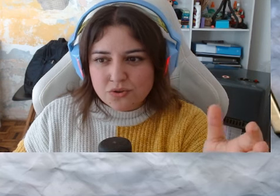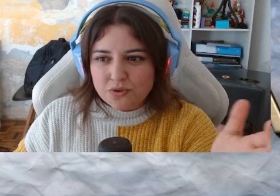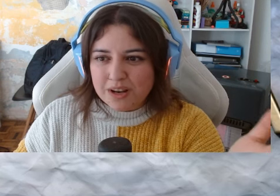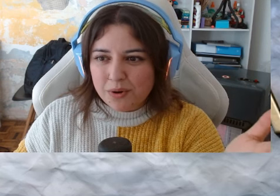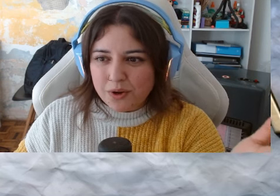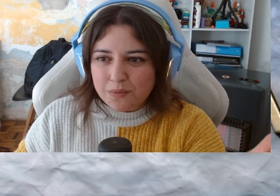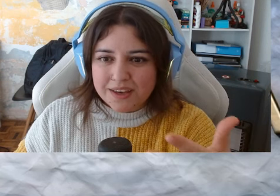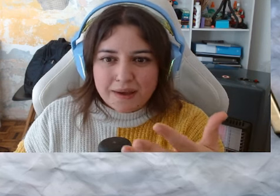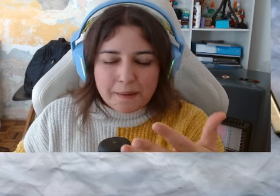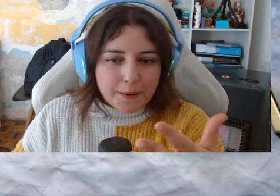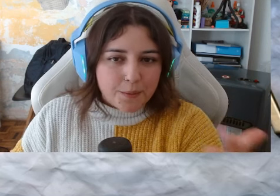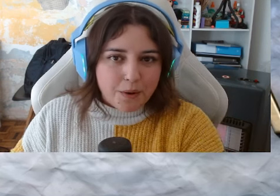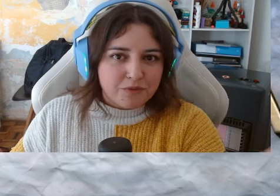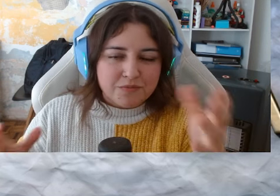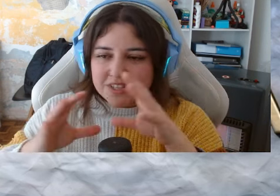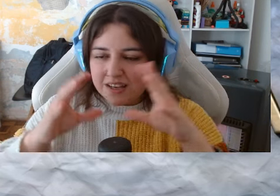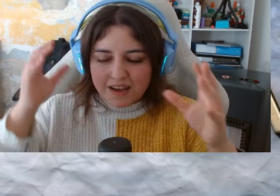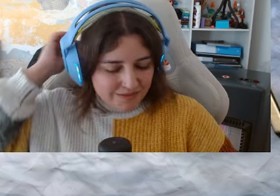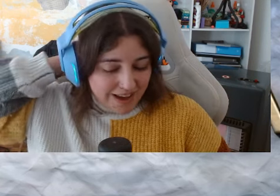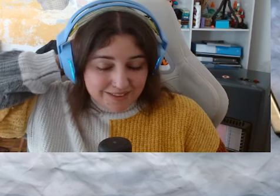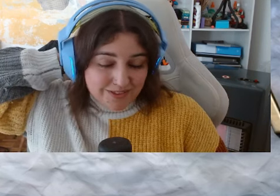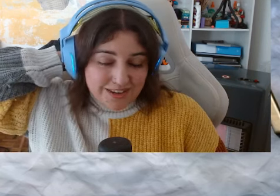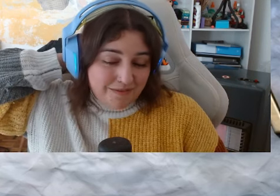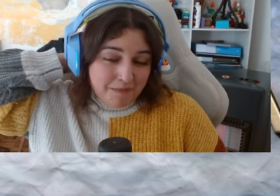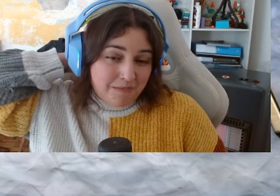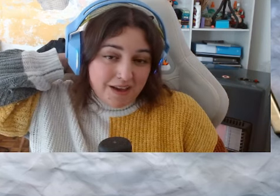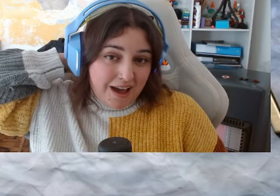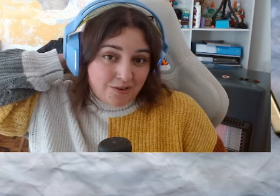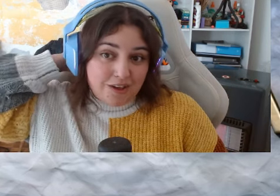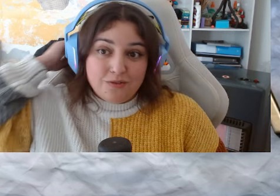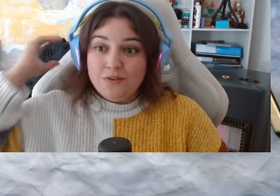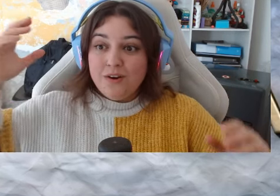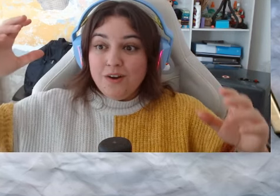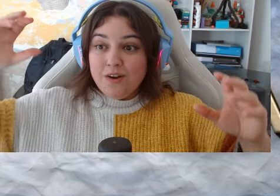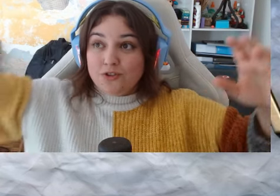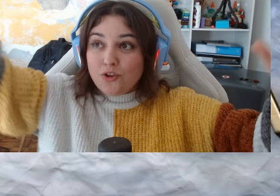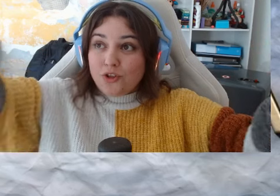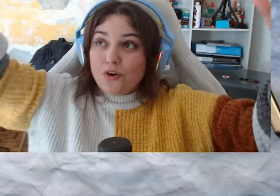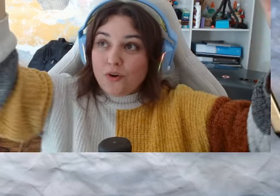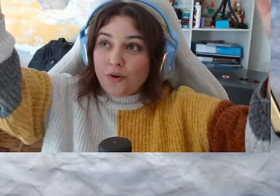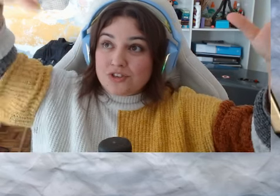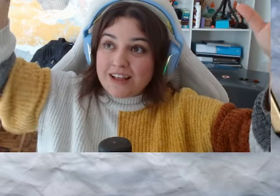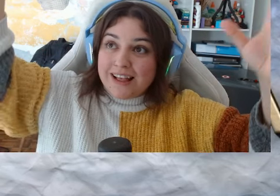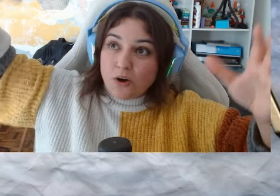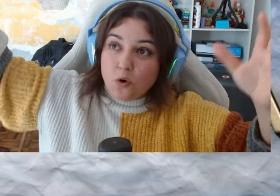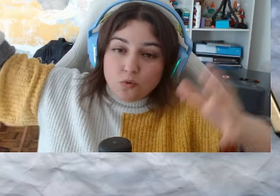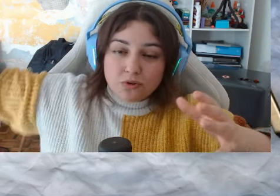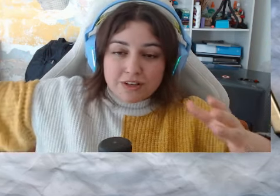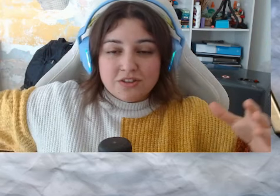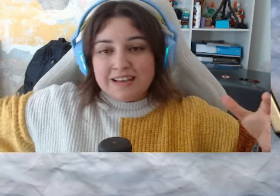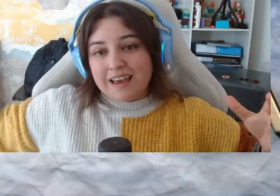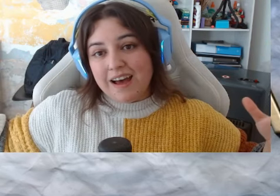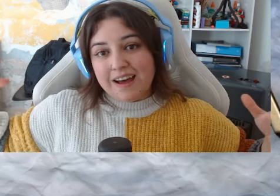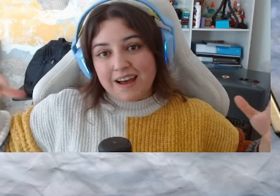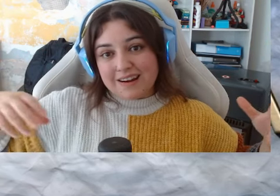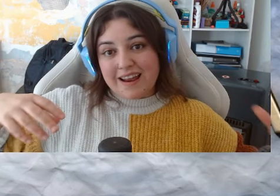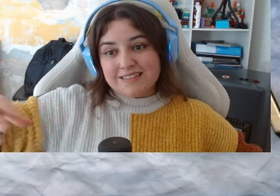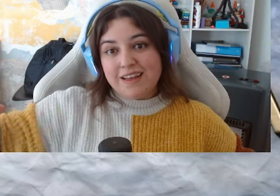yo con AMLO es como que, wow, llegué, ay, no sé, a mí me ha anodado todo, o sea, el conjunto de acciones